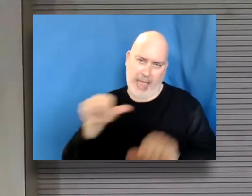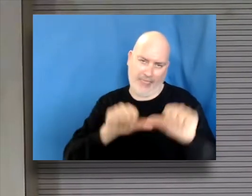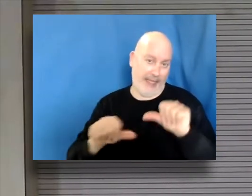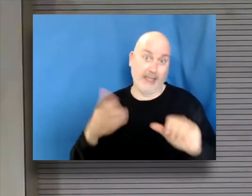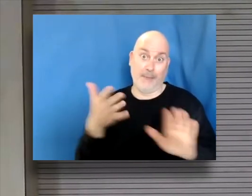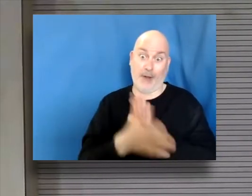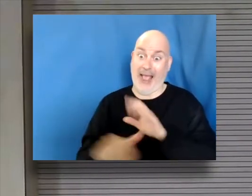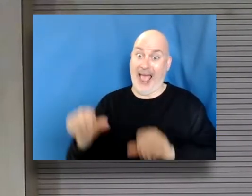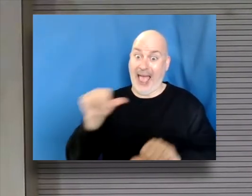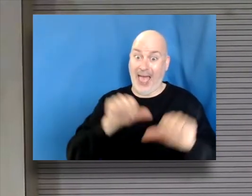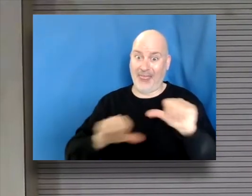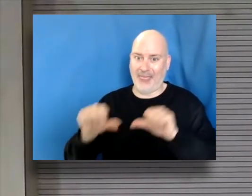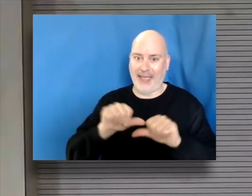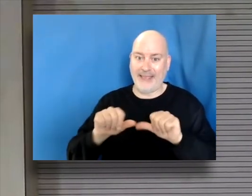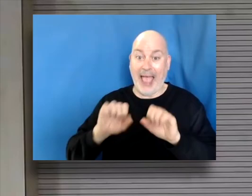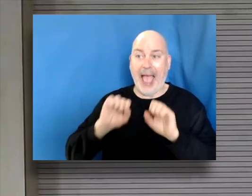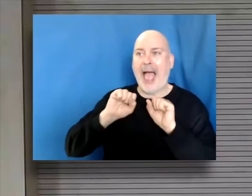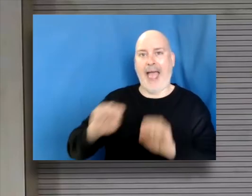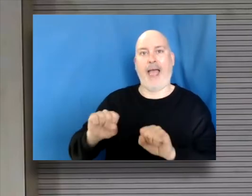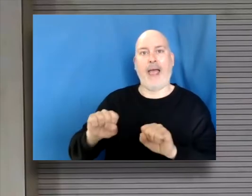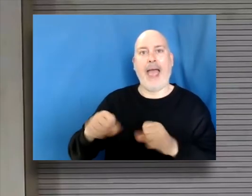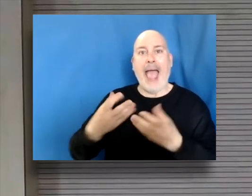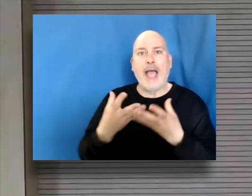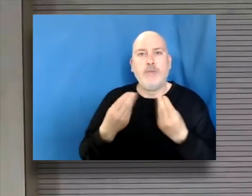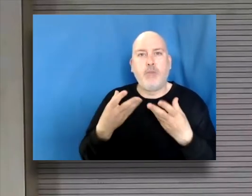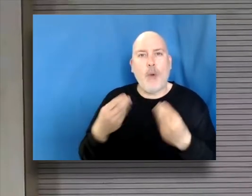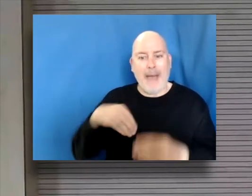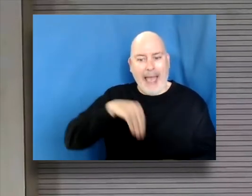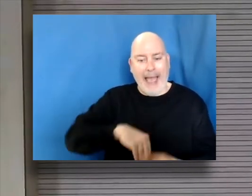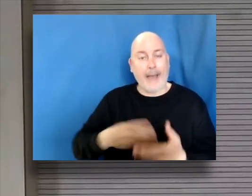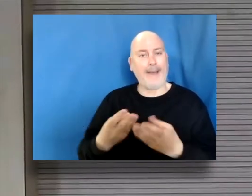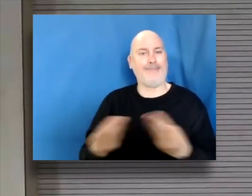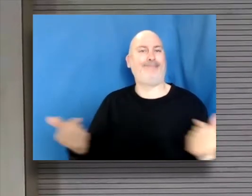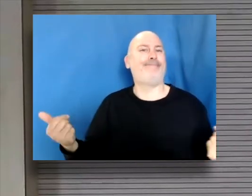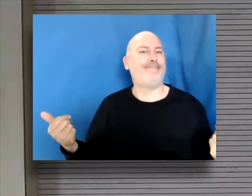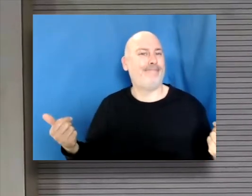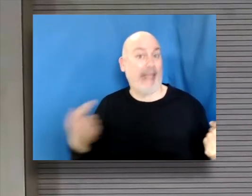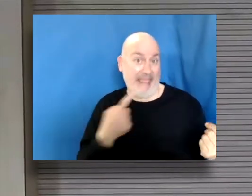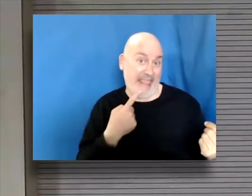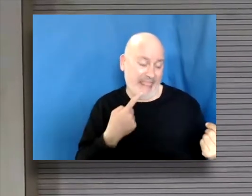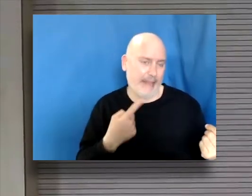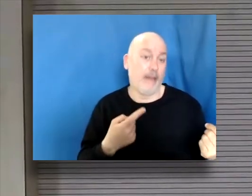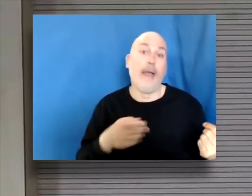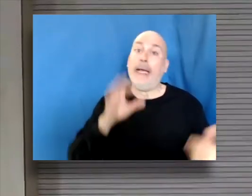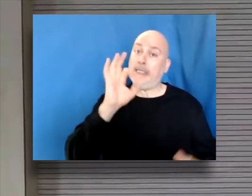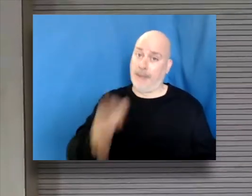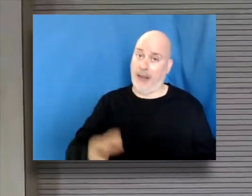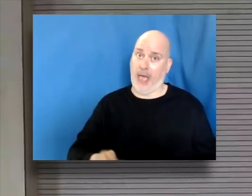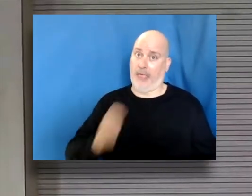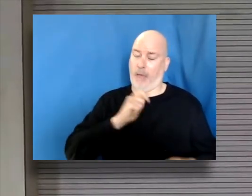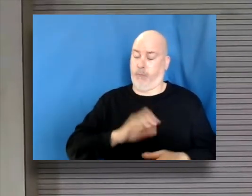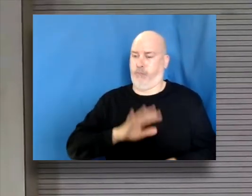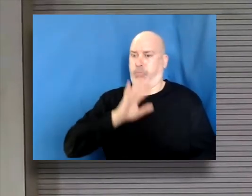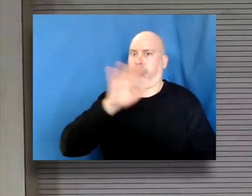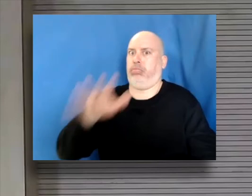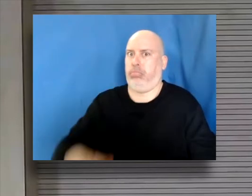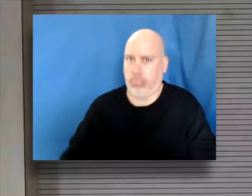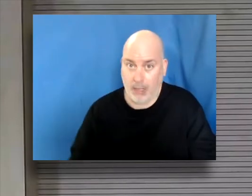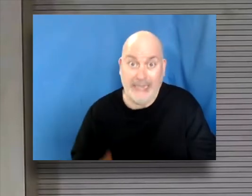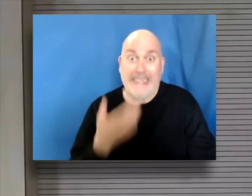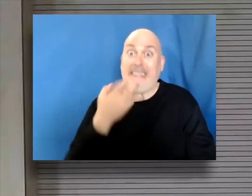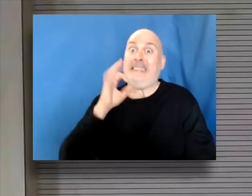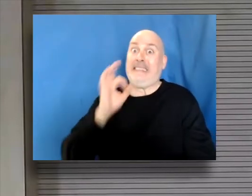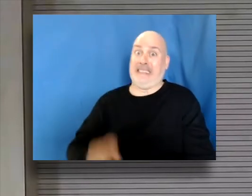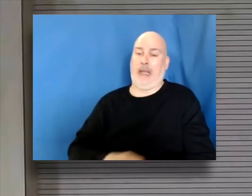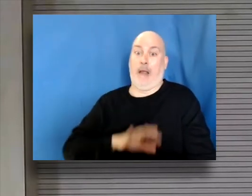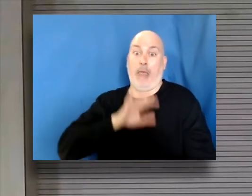hacía era neutralizar la espuma que puede hacer el jabón, pero sí que es cierto que también produce el vómito. Entonces, al producir el vómito